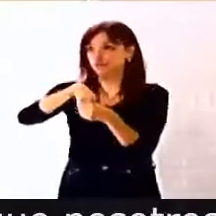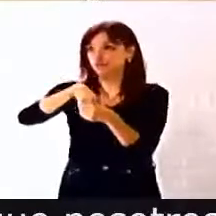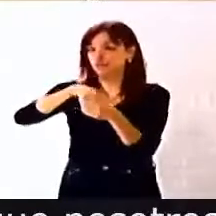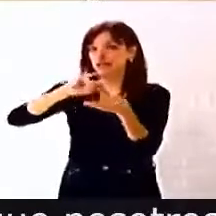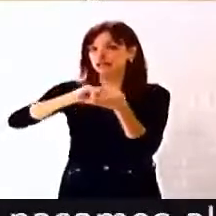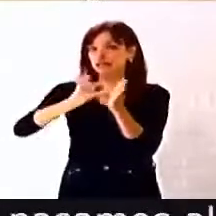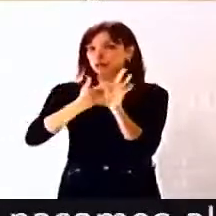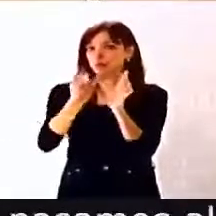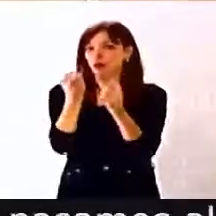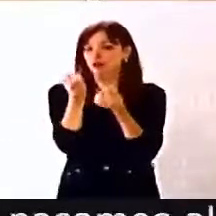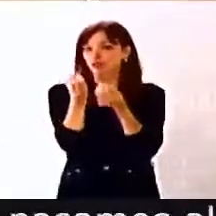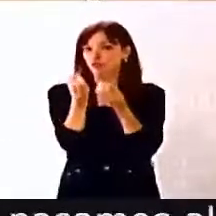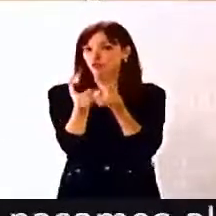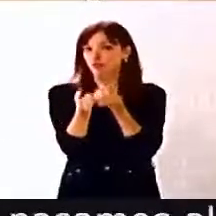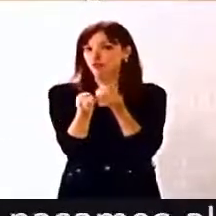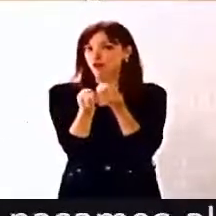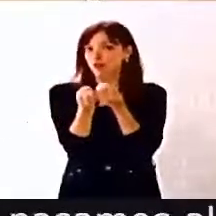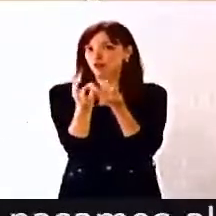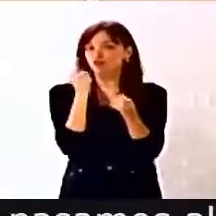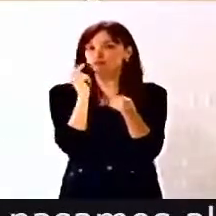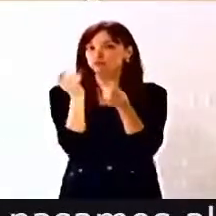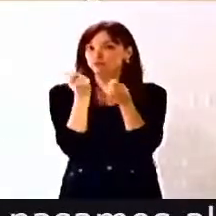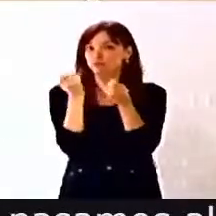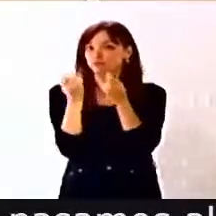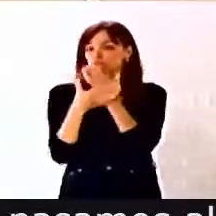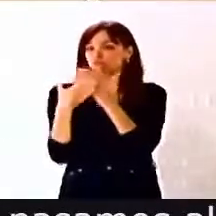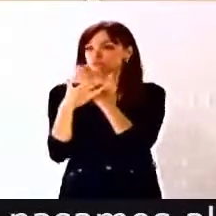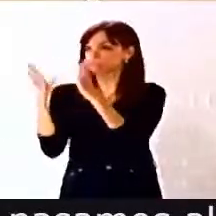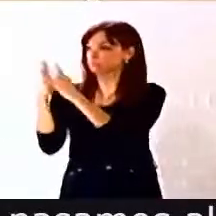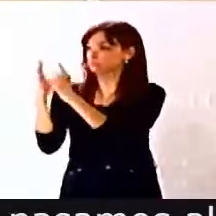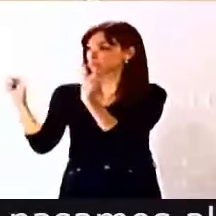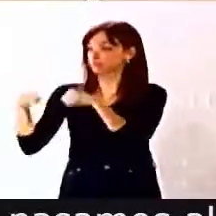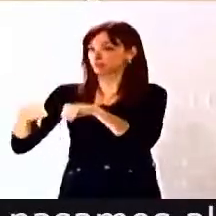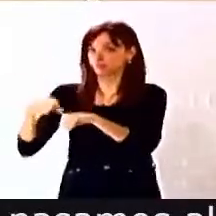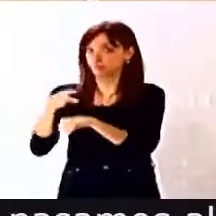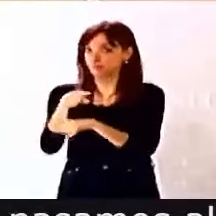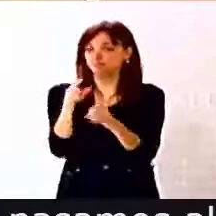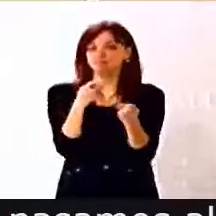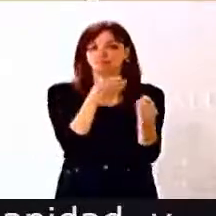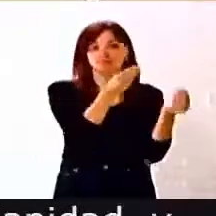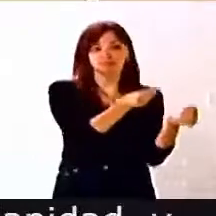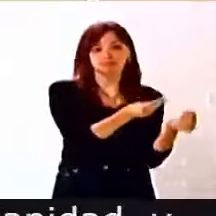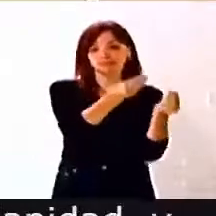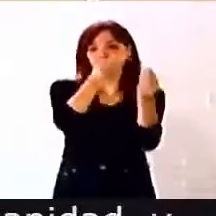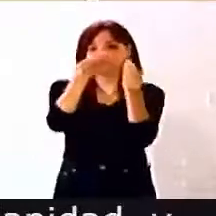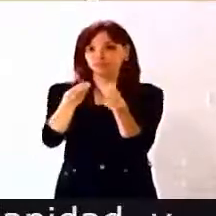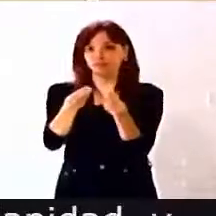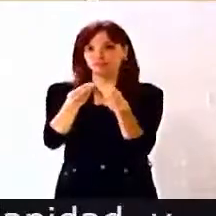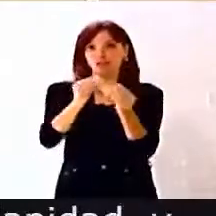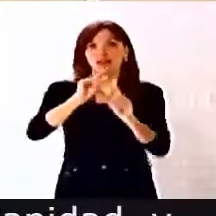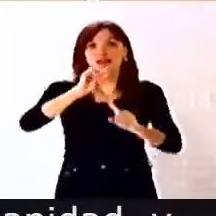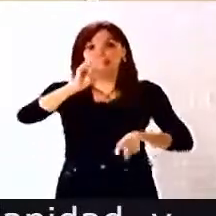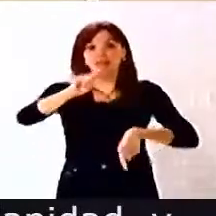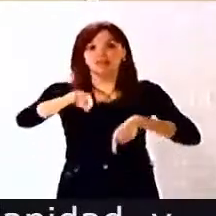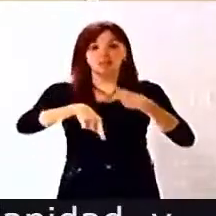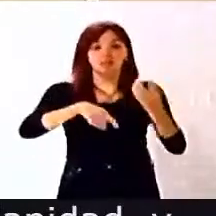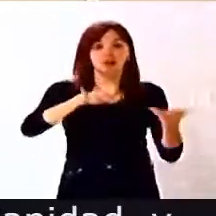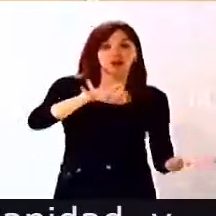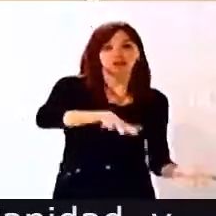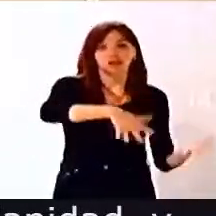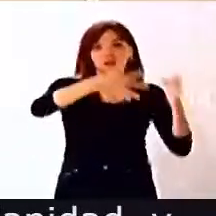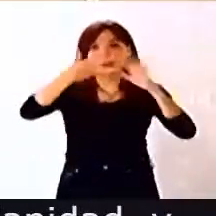de información que se coordina con el Ministerio de Sanidad, y cuando se hace la transformación en la estimación a los 7